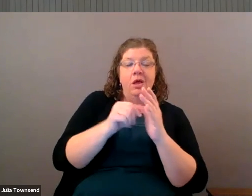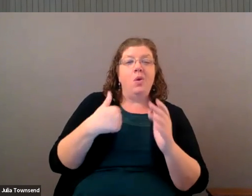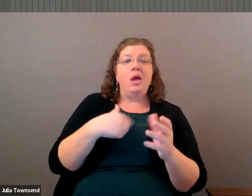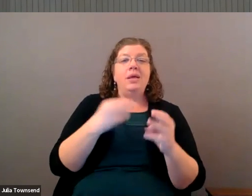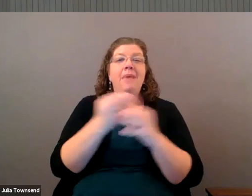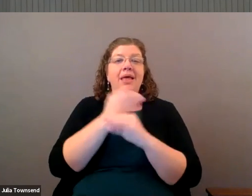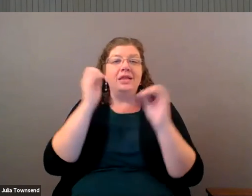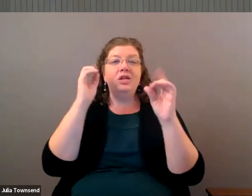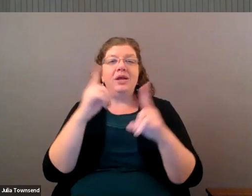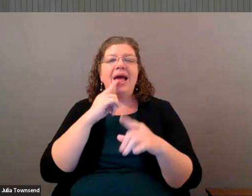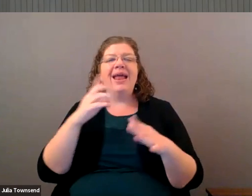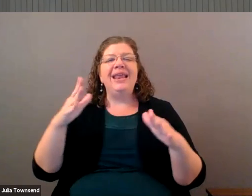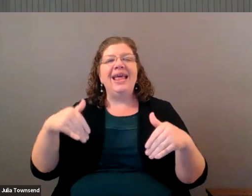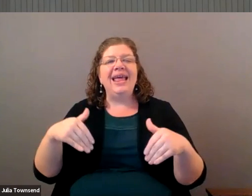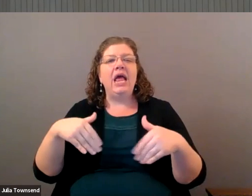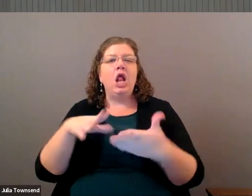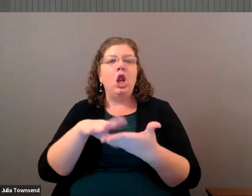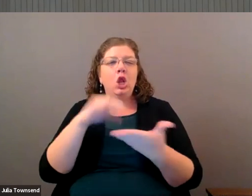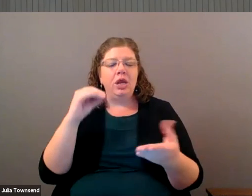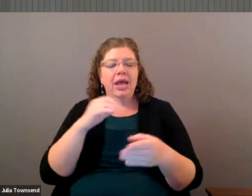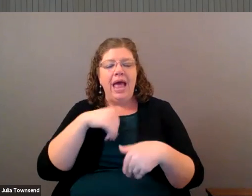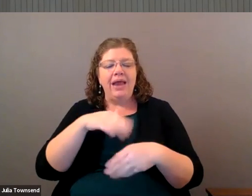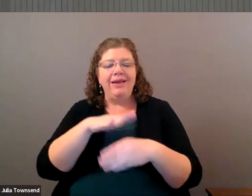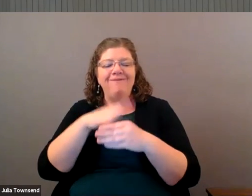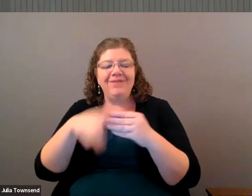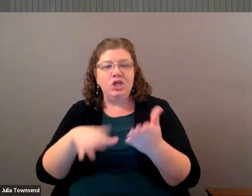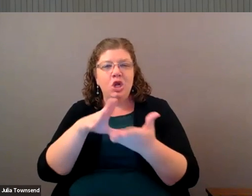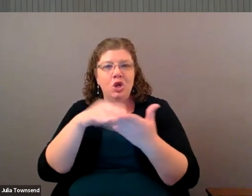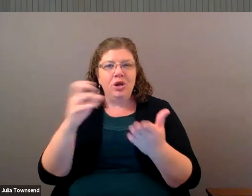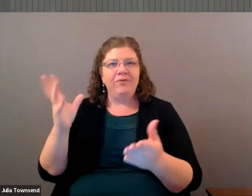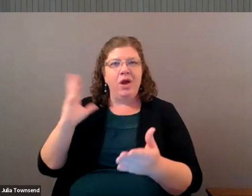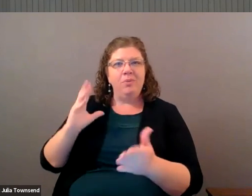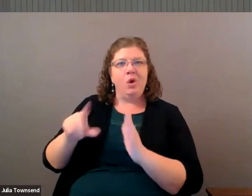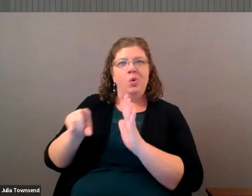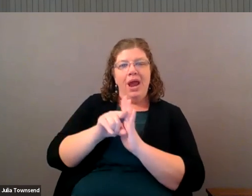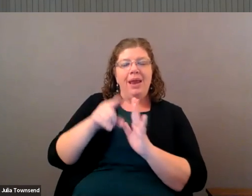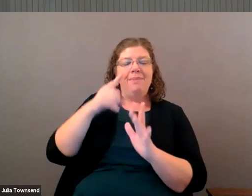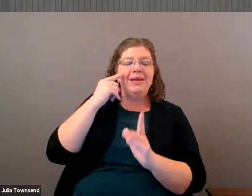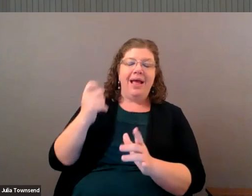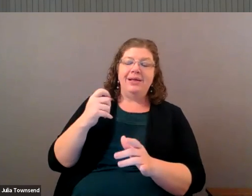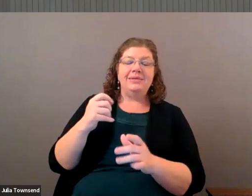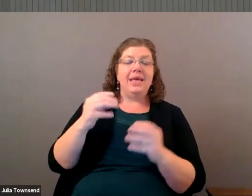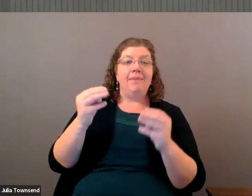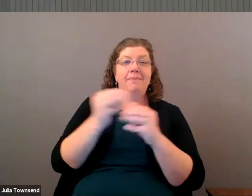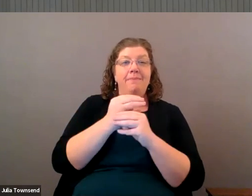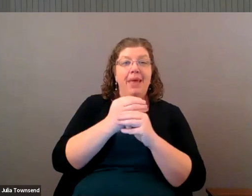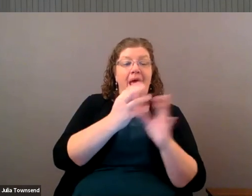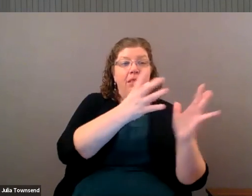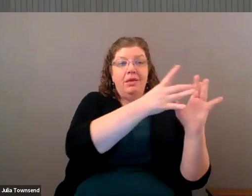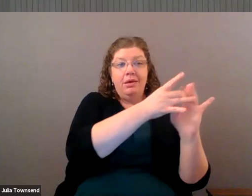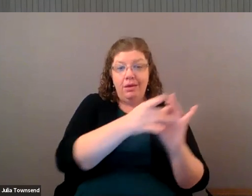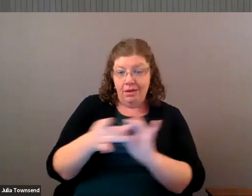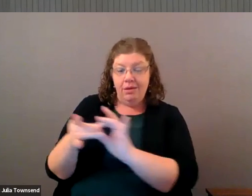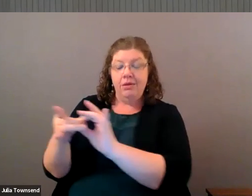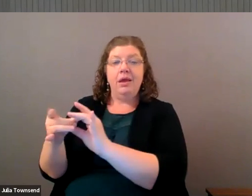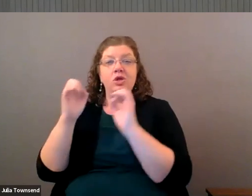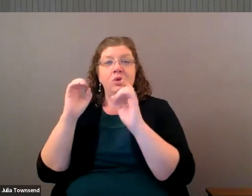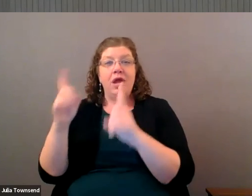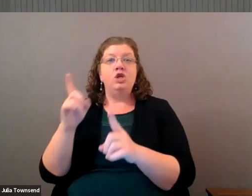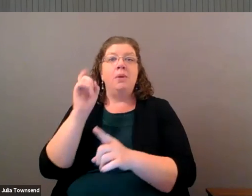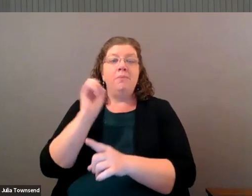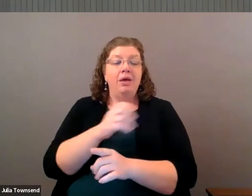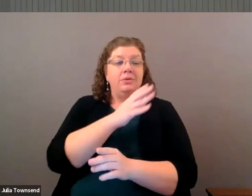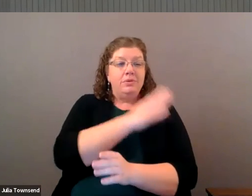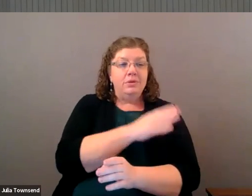en matemáticas decimos conocimiento no finiquitado por la coherencia de la educación de matemáticas. Se necesitan tomar lo que